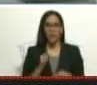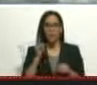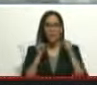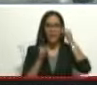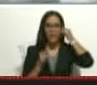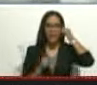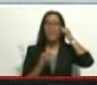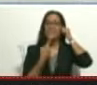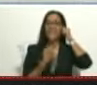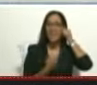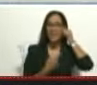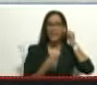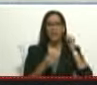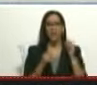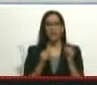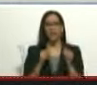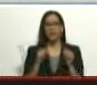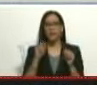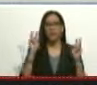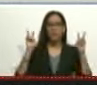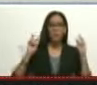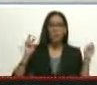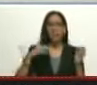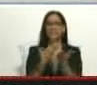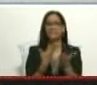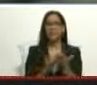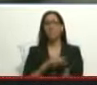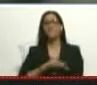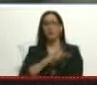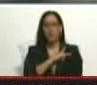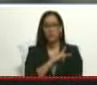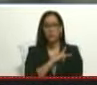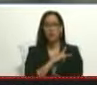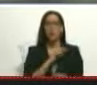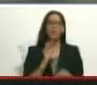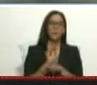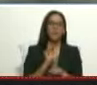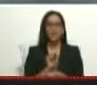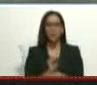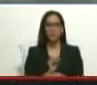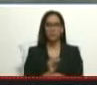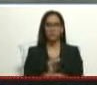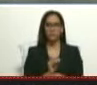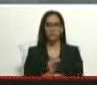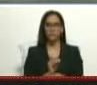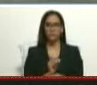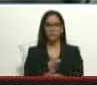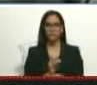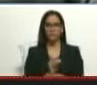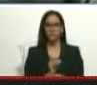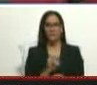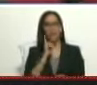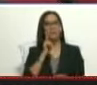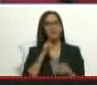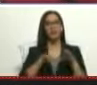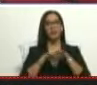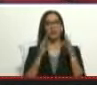especie de testigo falso, protegido, y mintiera en el